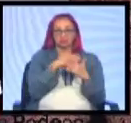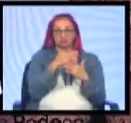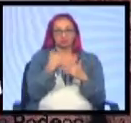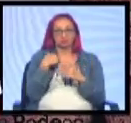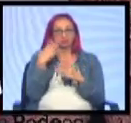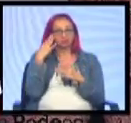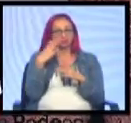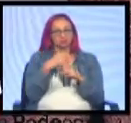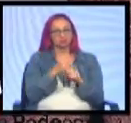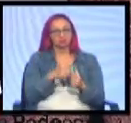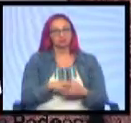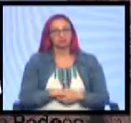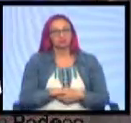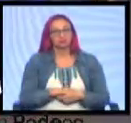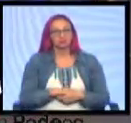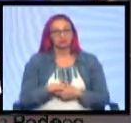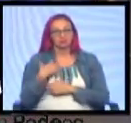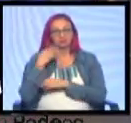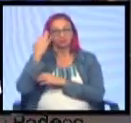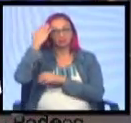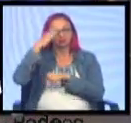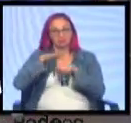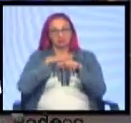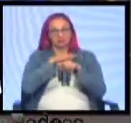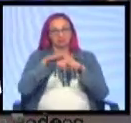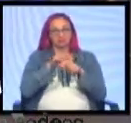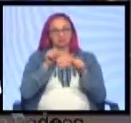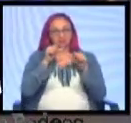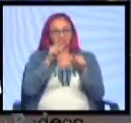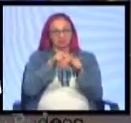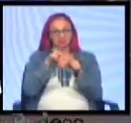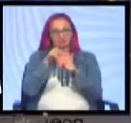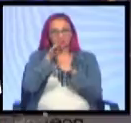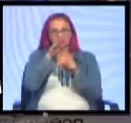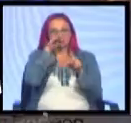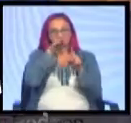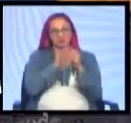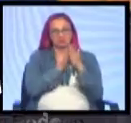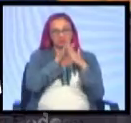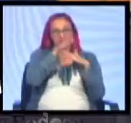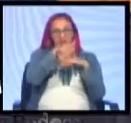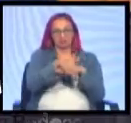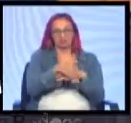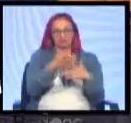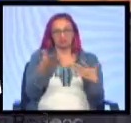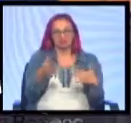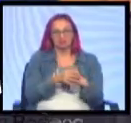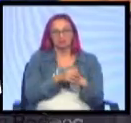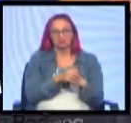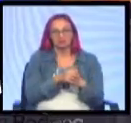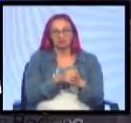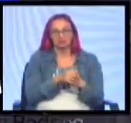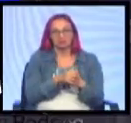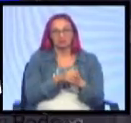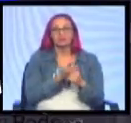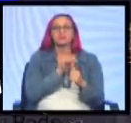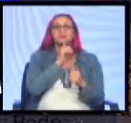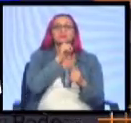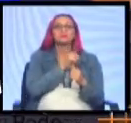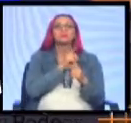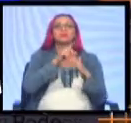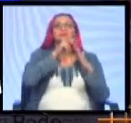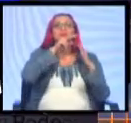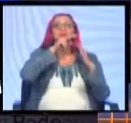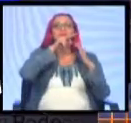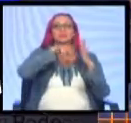lo hacemos. Bueno, y yo les invito por favor a seguir participando, que sus mensajes a través de la página son realmente leídos